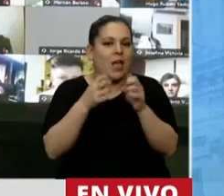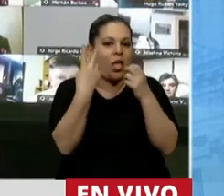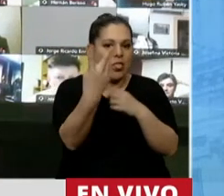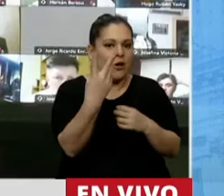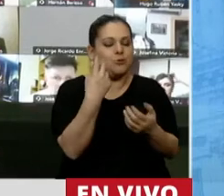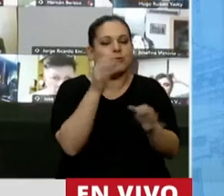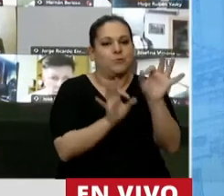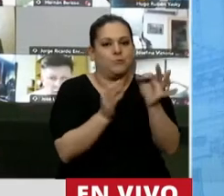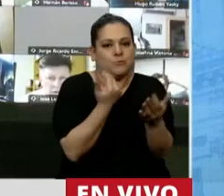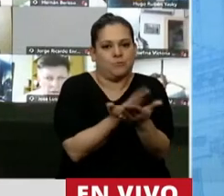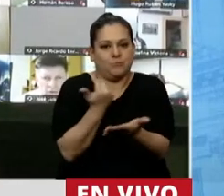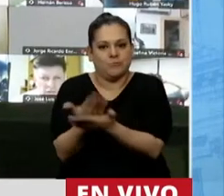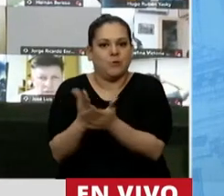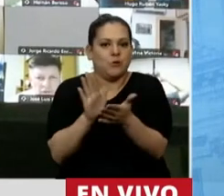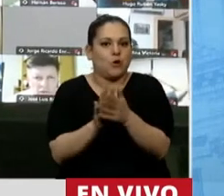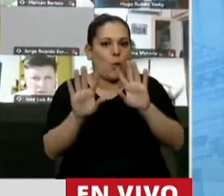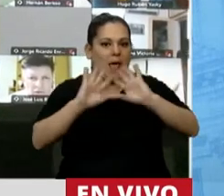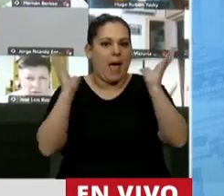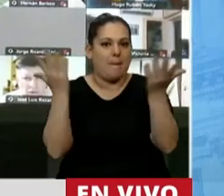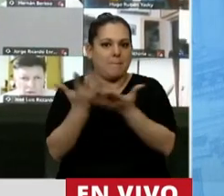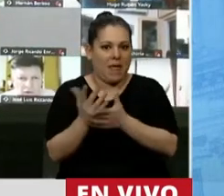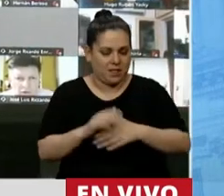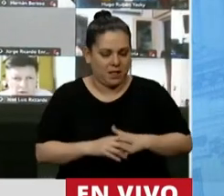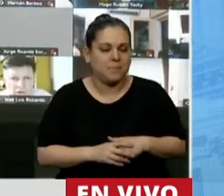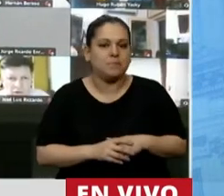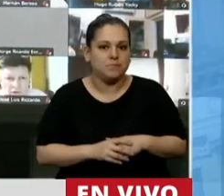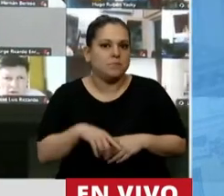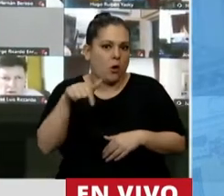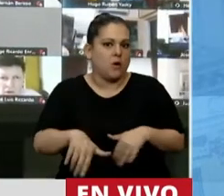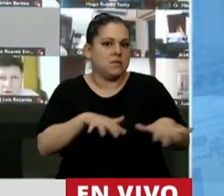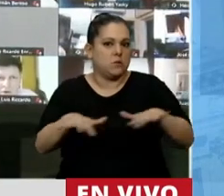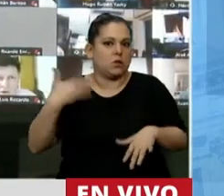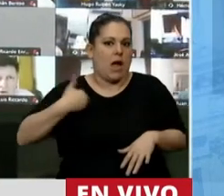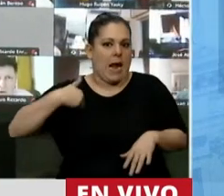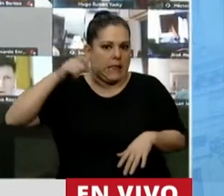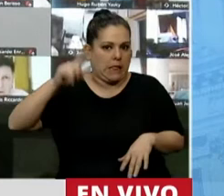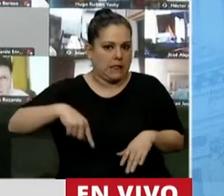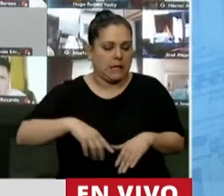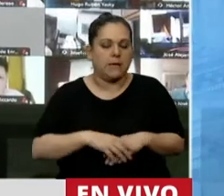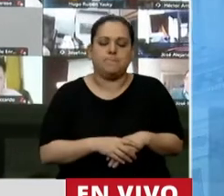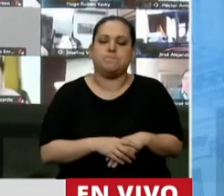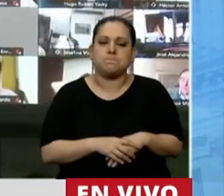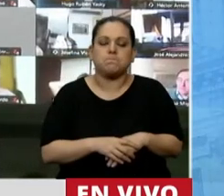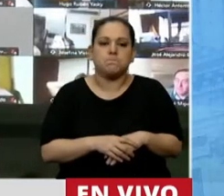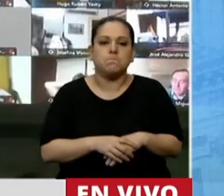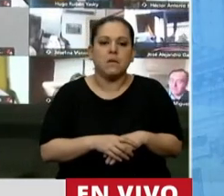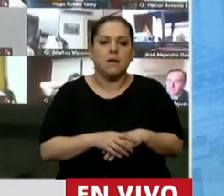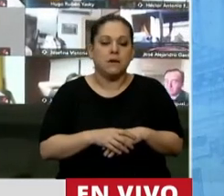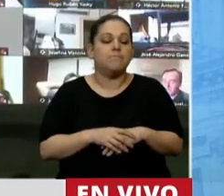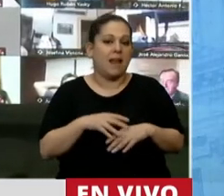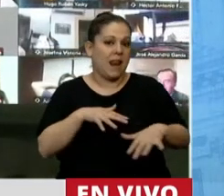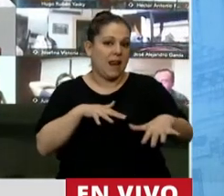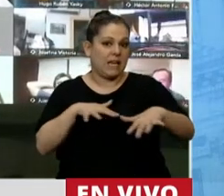leyes ambientales, dos leyes que tienen que ver con la situación que atraviesa Argentina. Es indudable que la crisis